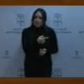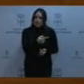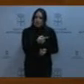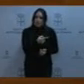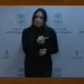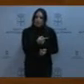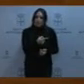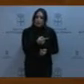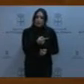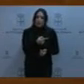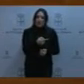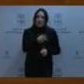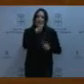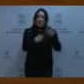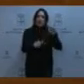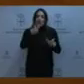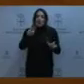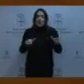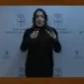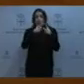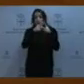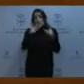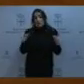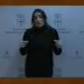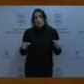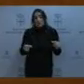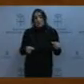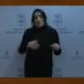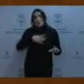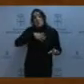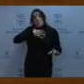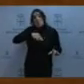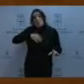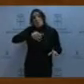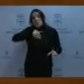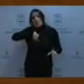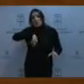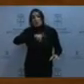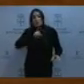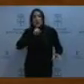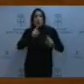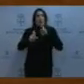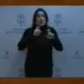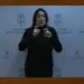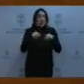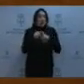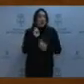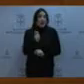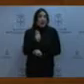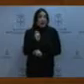Debe ser que los asturianos, nos quejamos por vicio. Porque, claro,